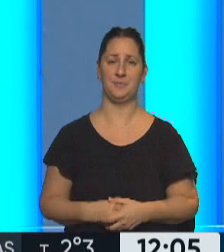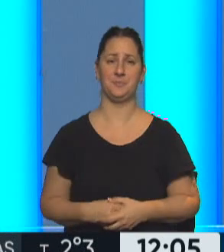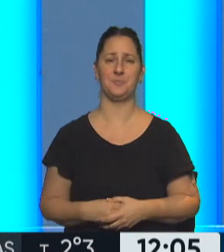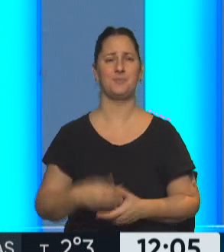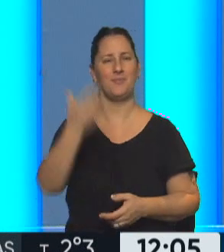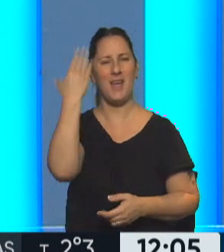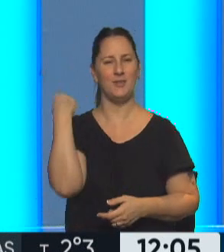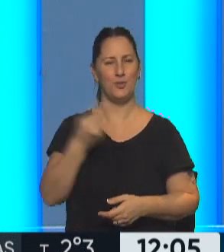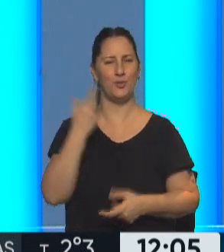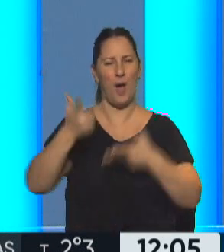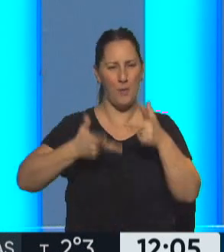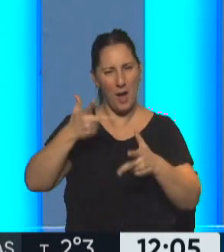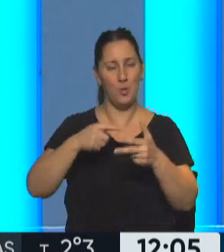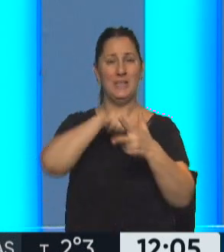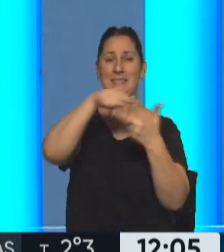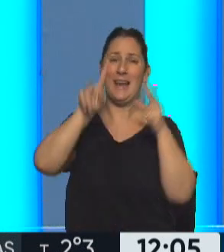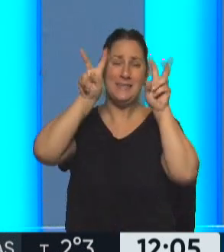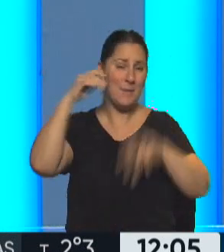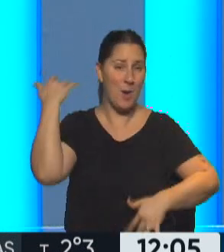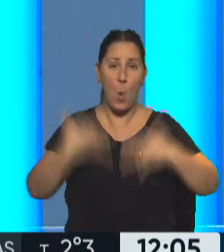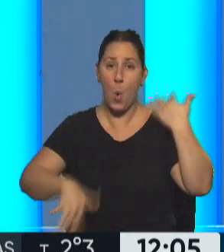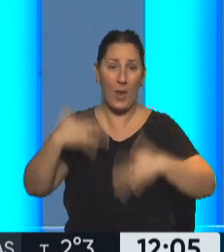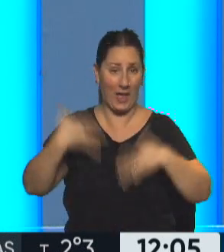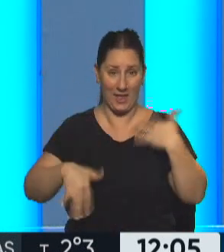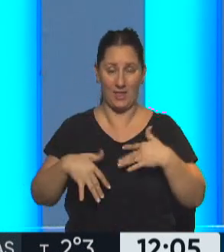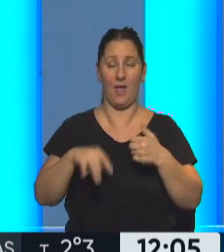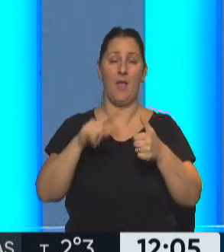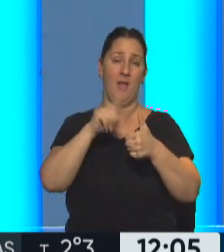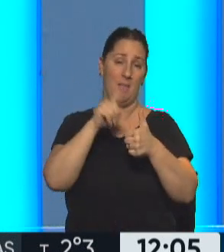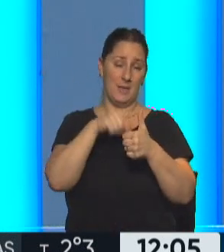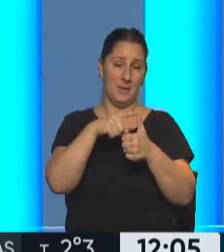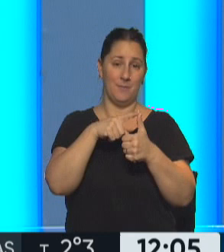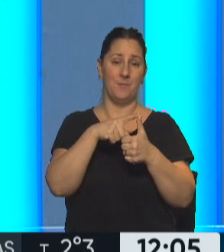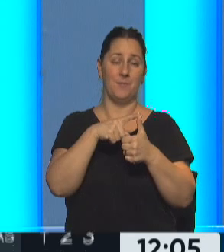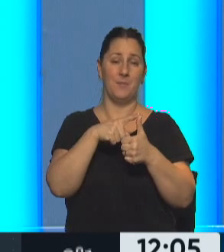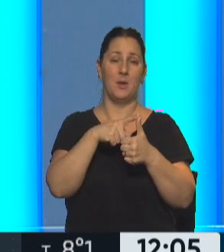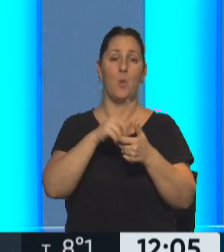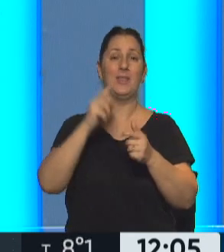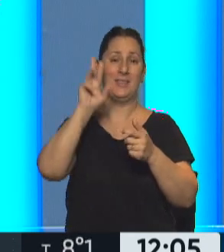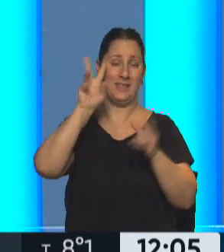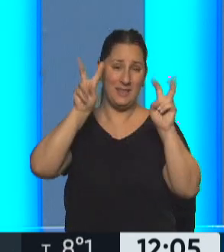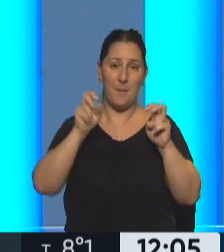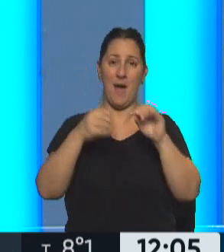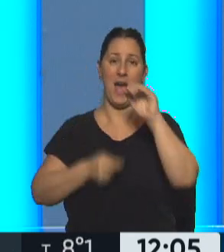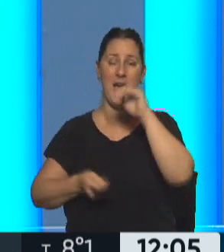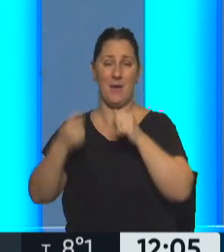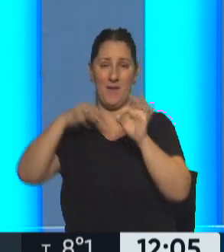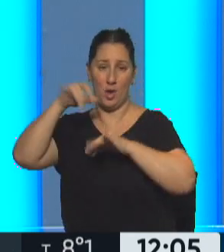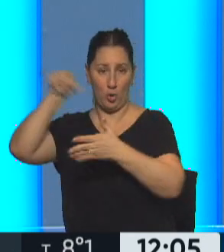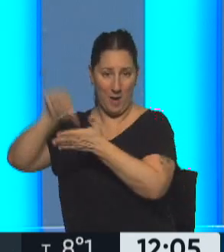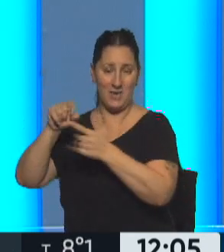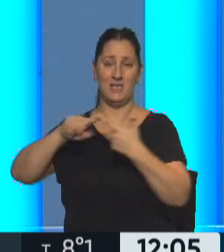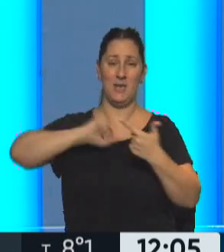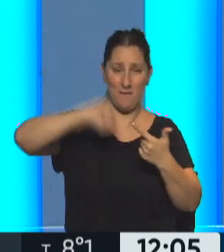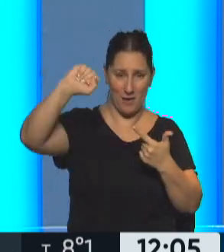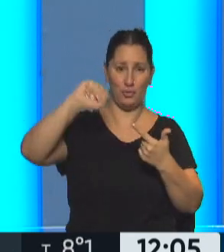Veníamos hablando de que había 3 cuestiones urgentes que tienen que ver con el golpe cambiario, el tema de las exportaciones, el tema de inflación. Preveíamos que